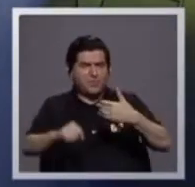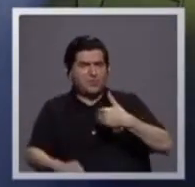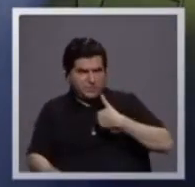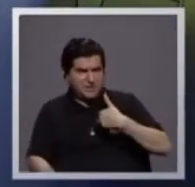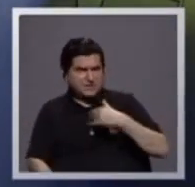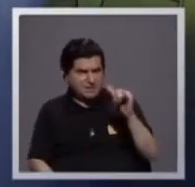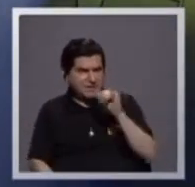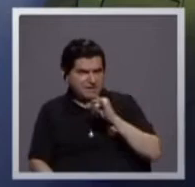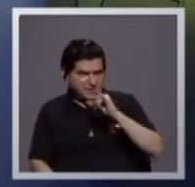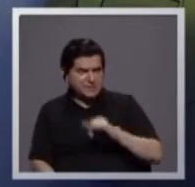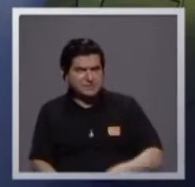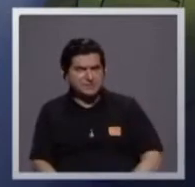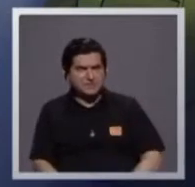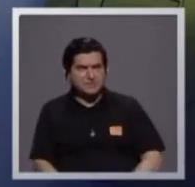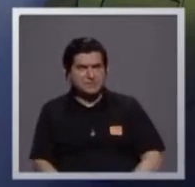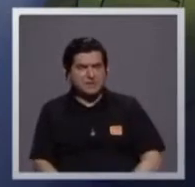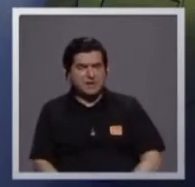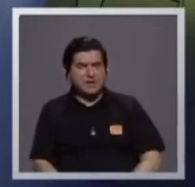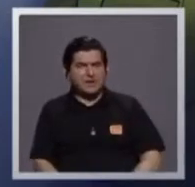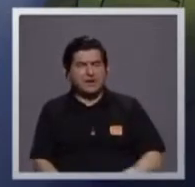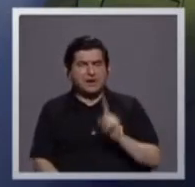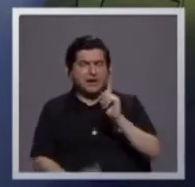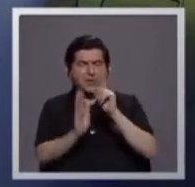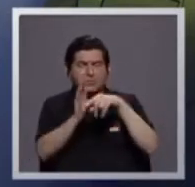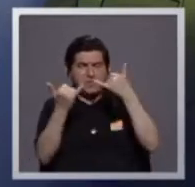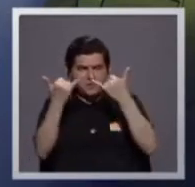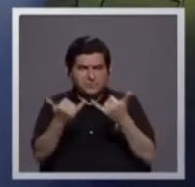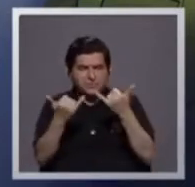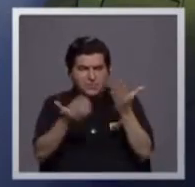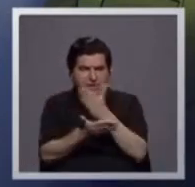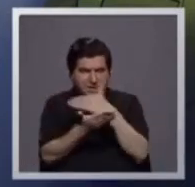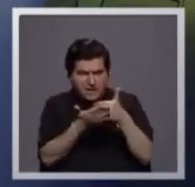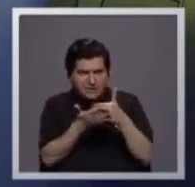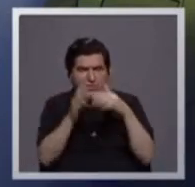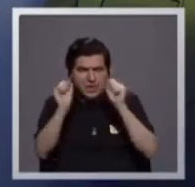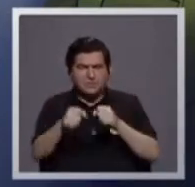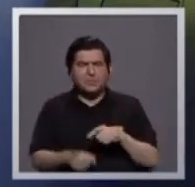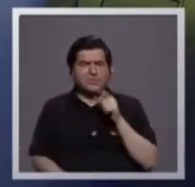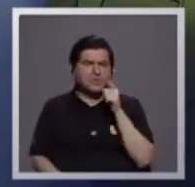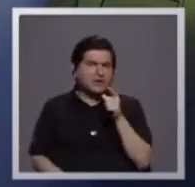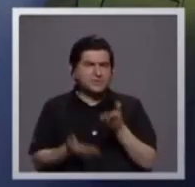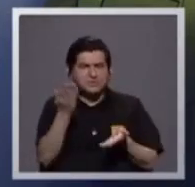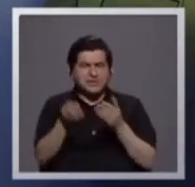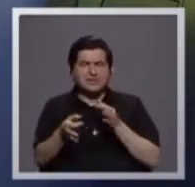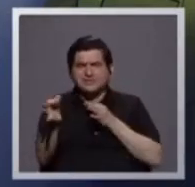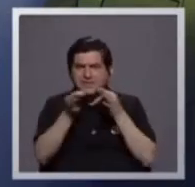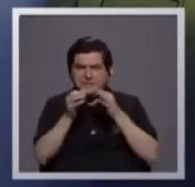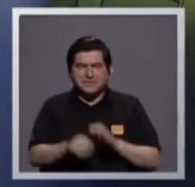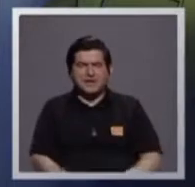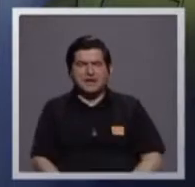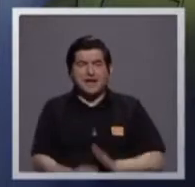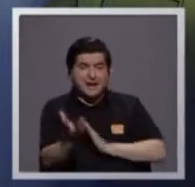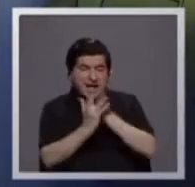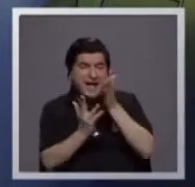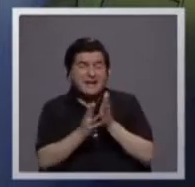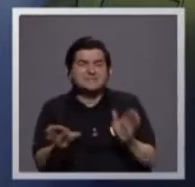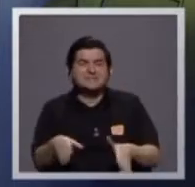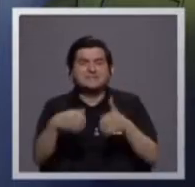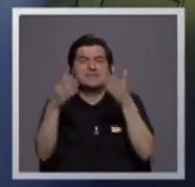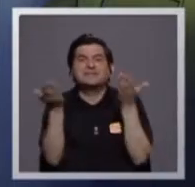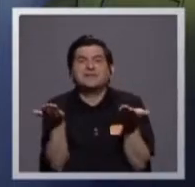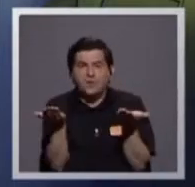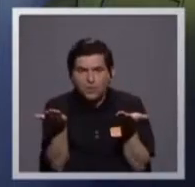disponible, y nos queda un minuto en este segmento para que nos diga cómo va a estar disponible este